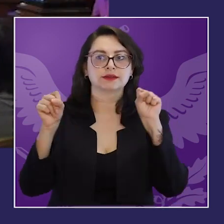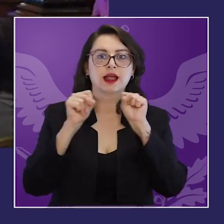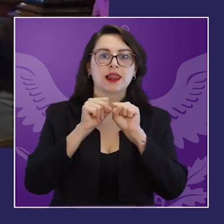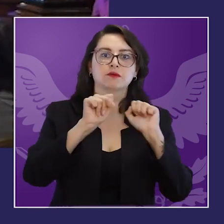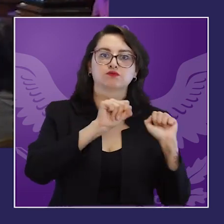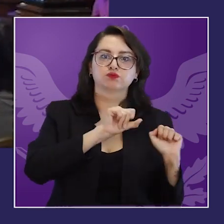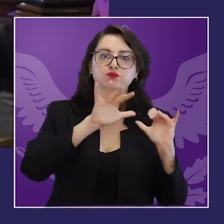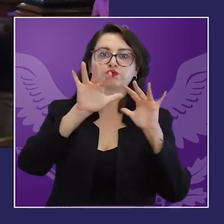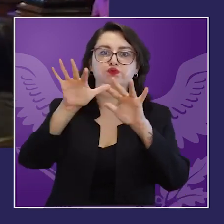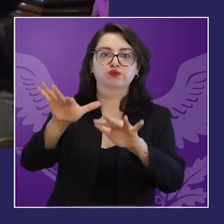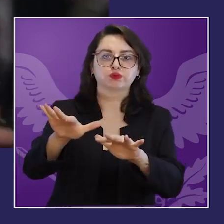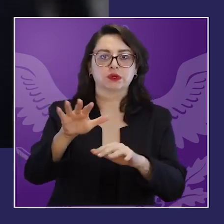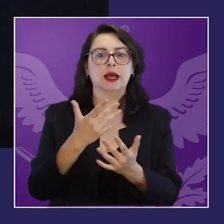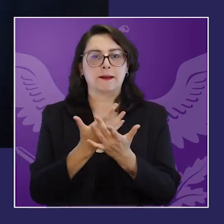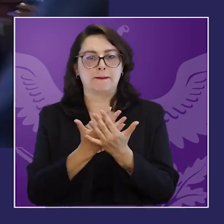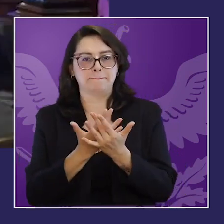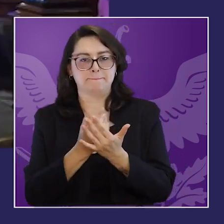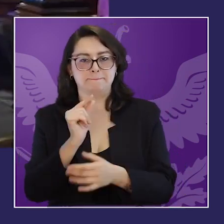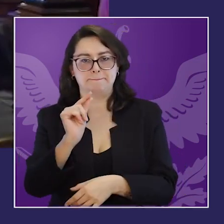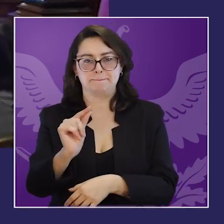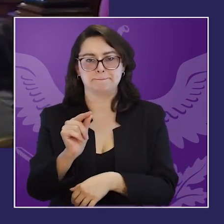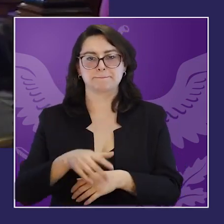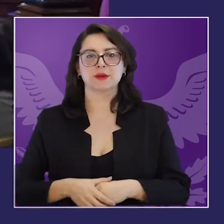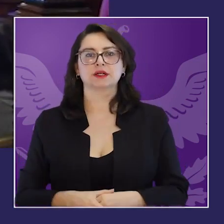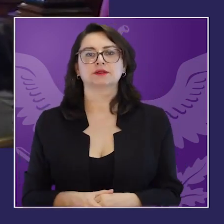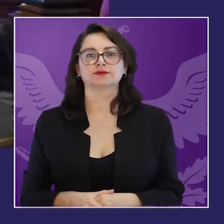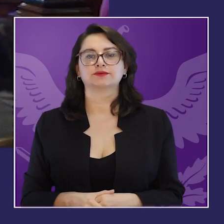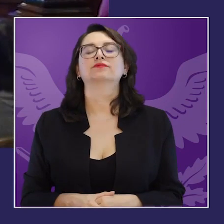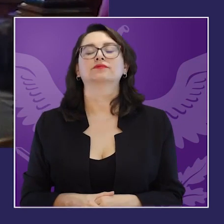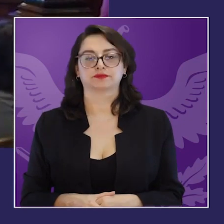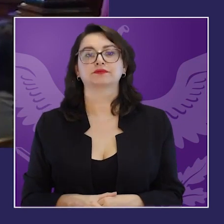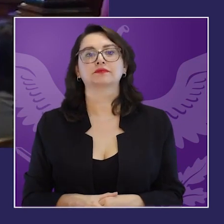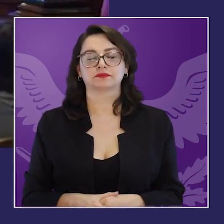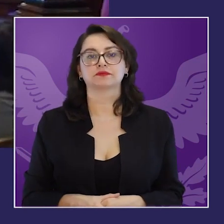la sala principal, déjenme confirmo.